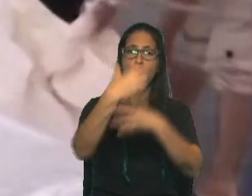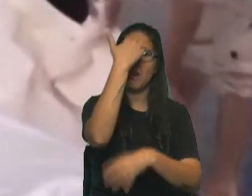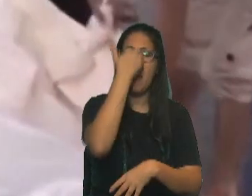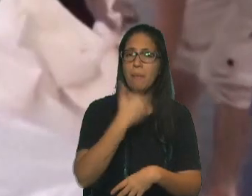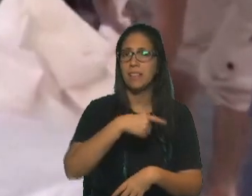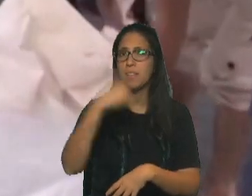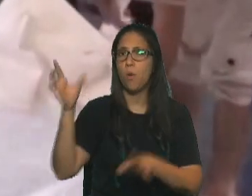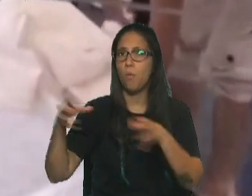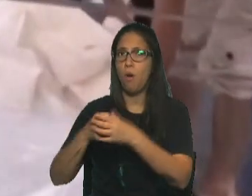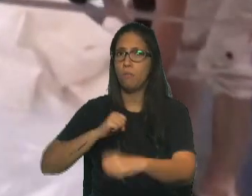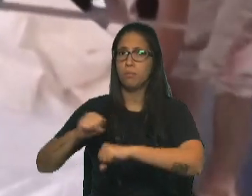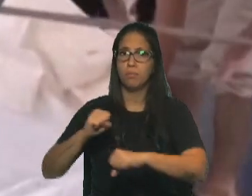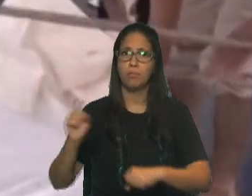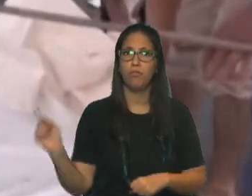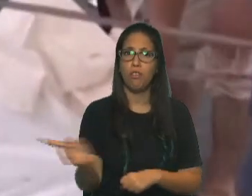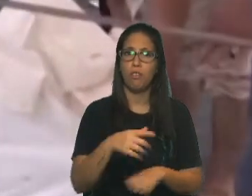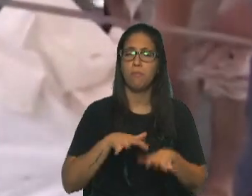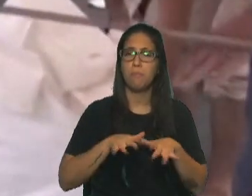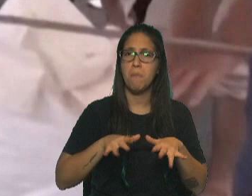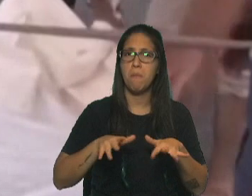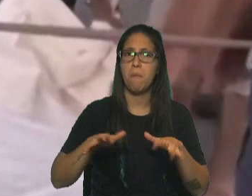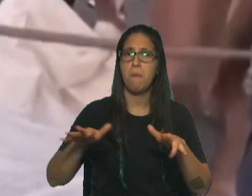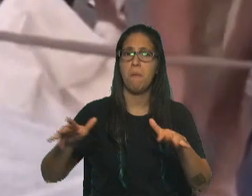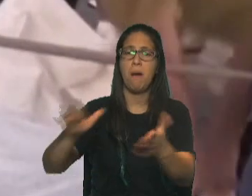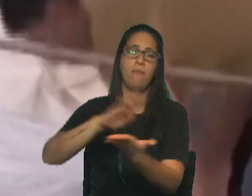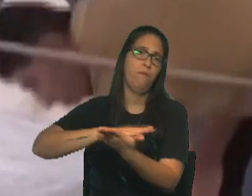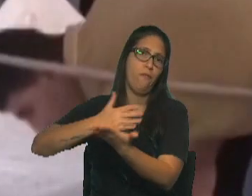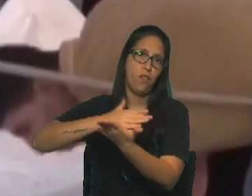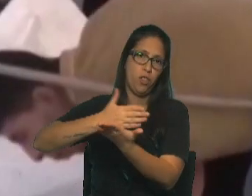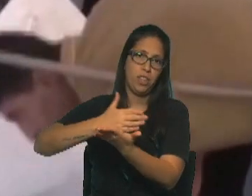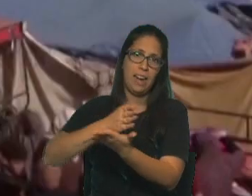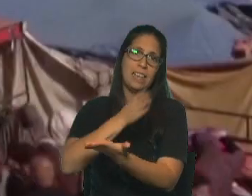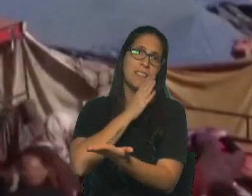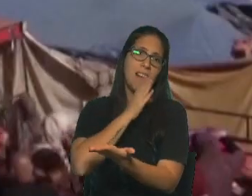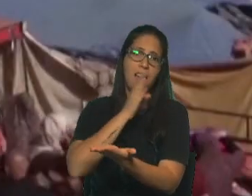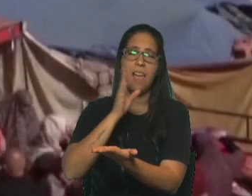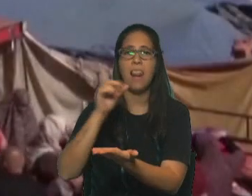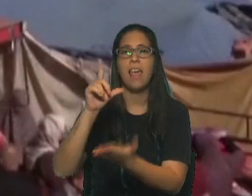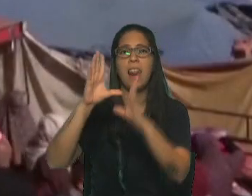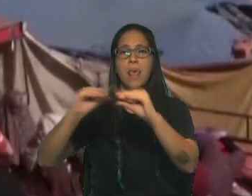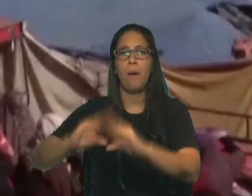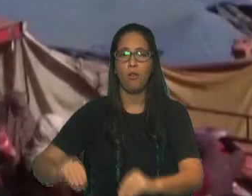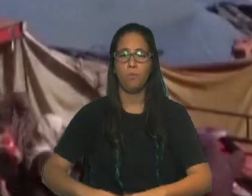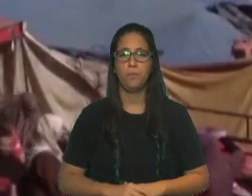Hezbollah en una nueva jornada de tensión en la frontera israelí-libanesa.